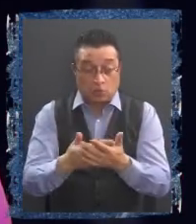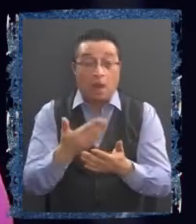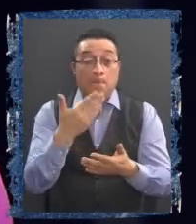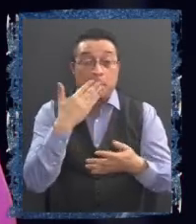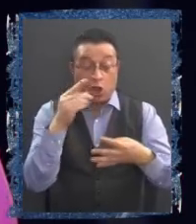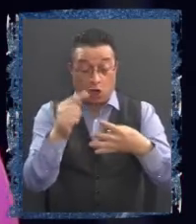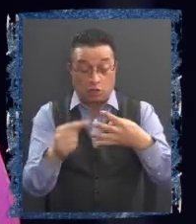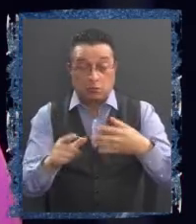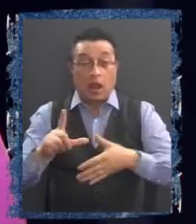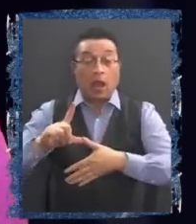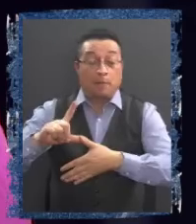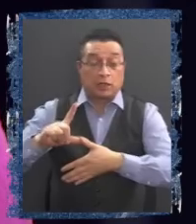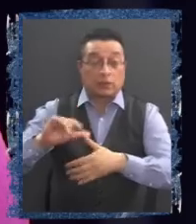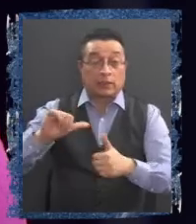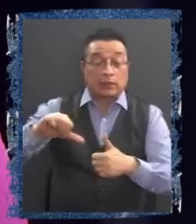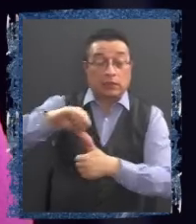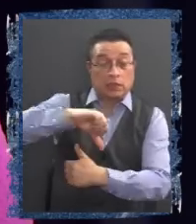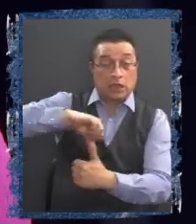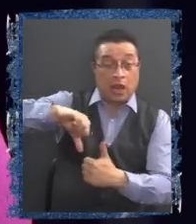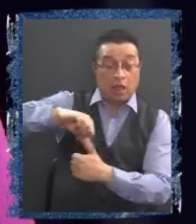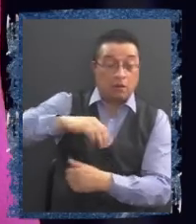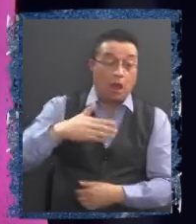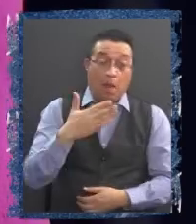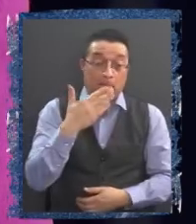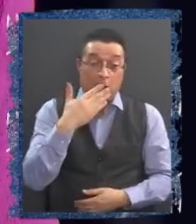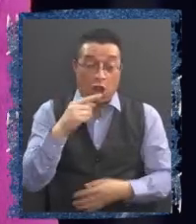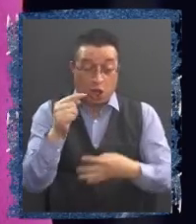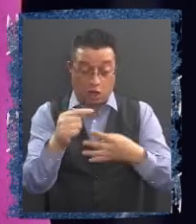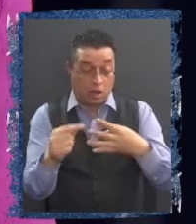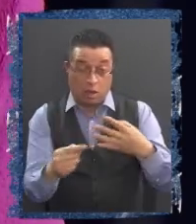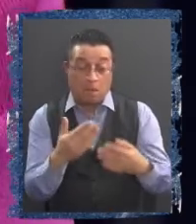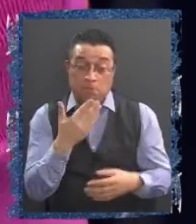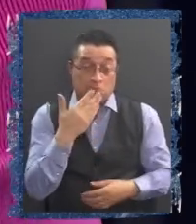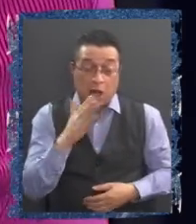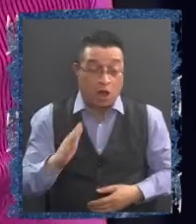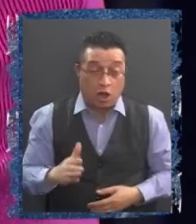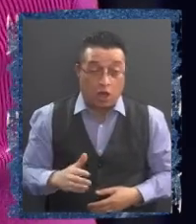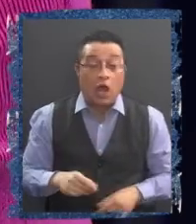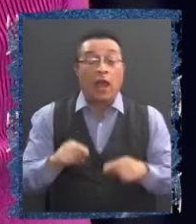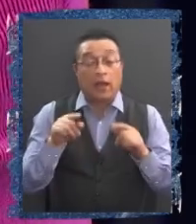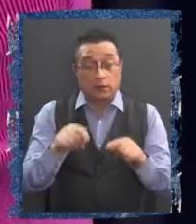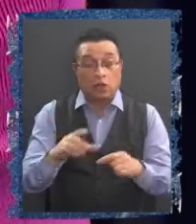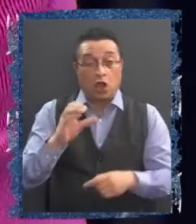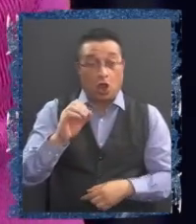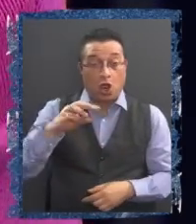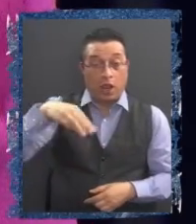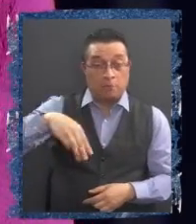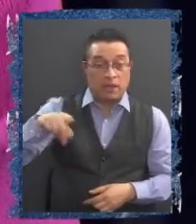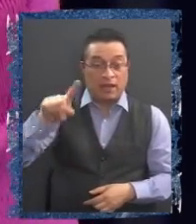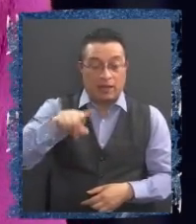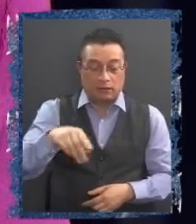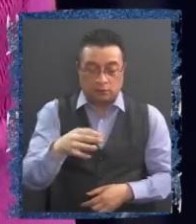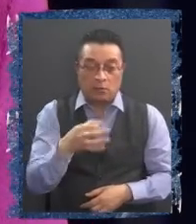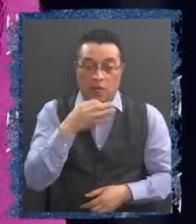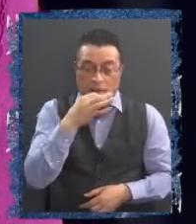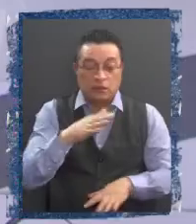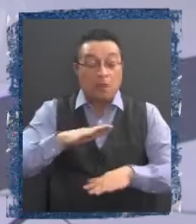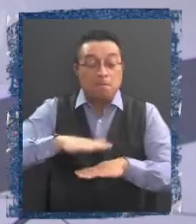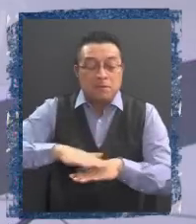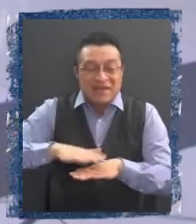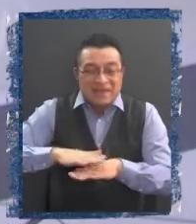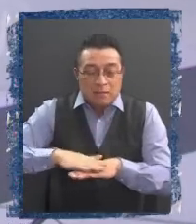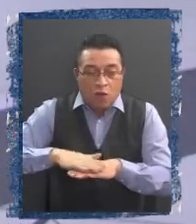América Latina y el Caribe. Y eso, ¿qué es lo que quiere decir? Cuando nosotros, la OMS ha puesto que el mínimo, el básico, el